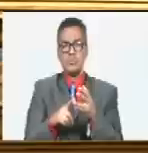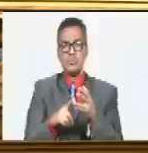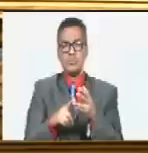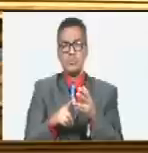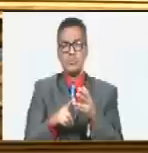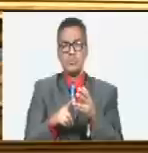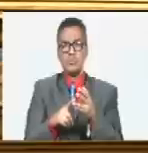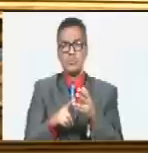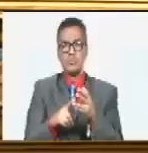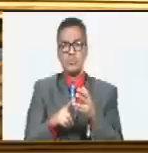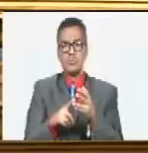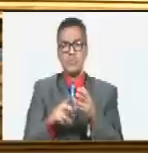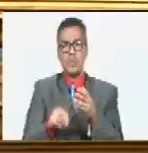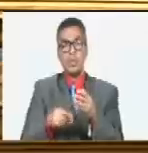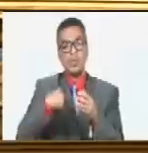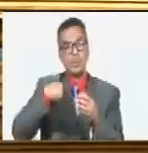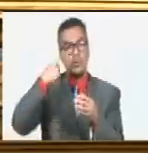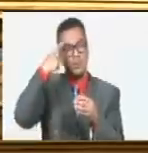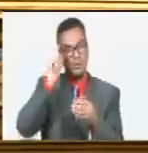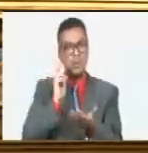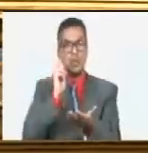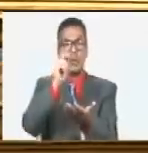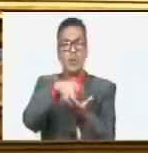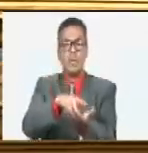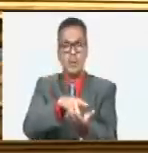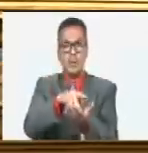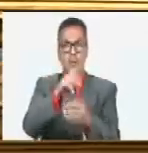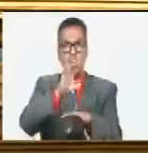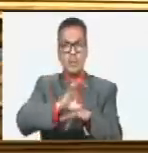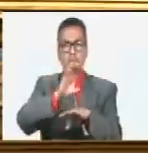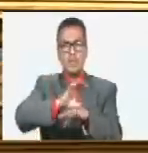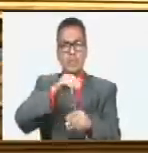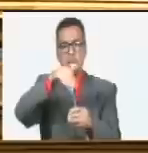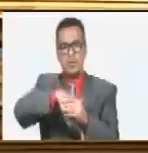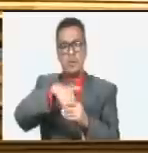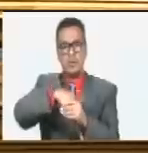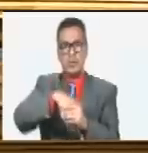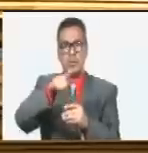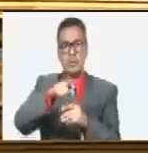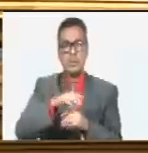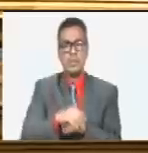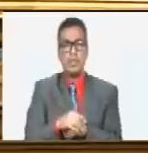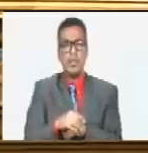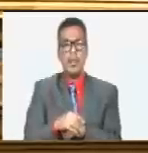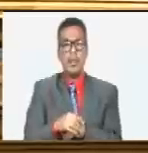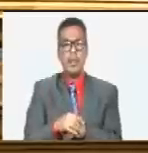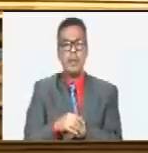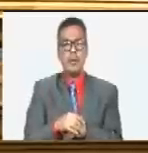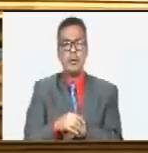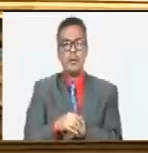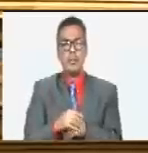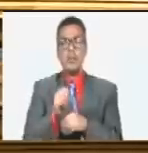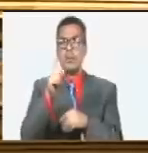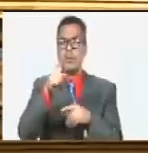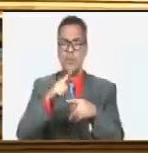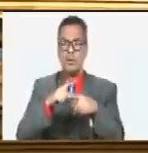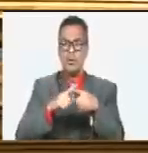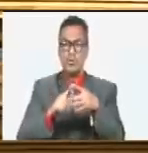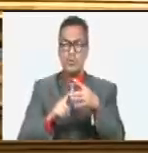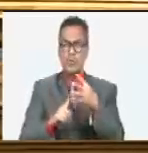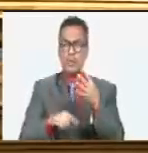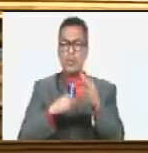a la posibilidad de acudir al centro de votación. Y de las cosas que se